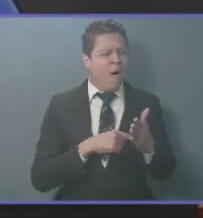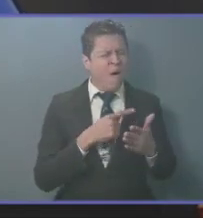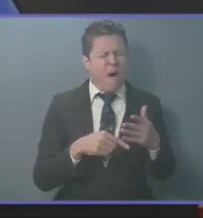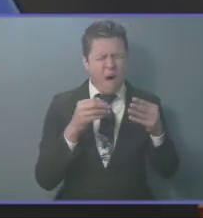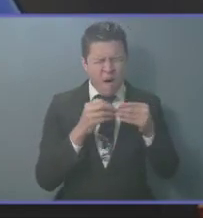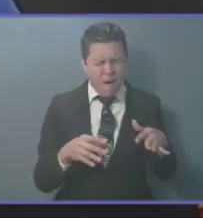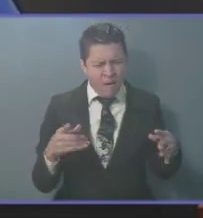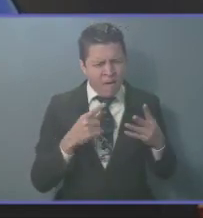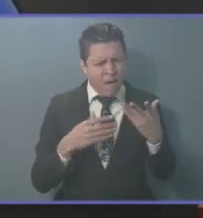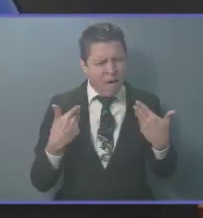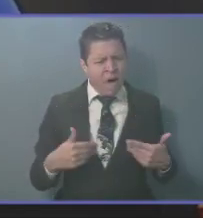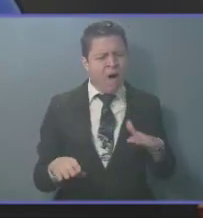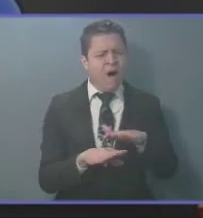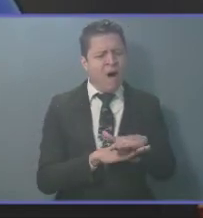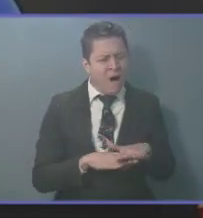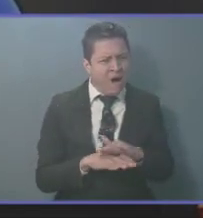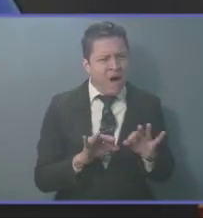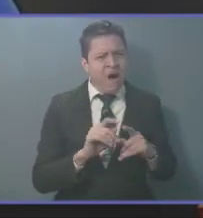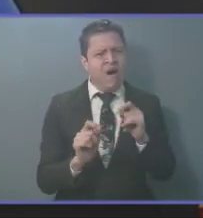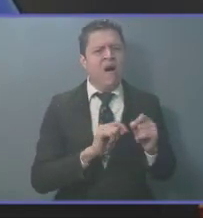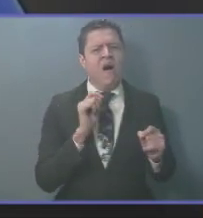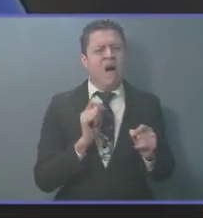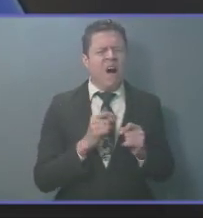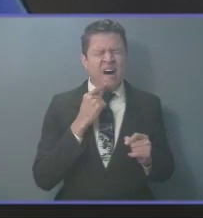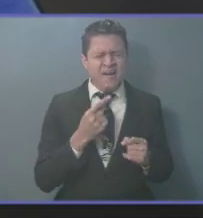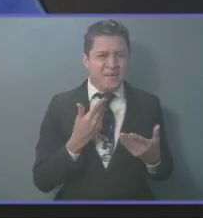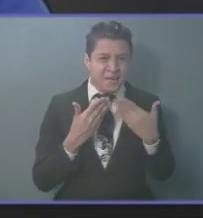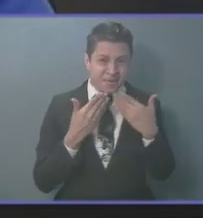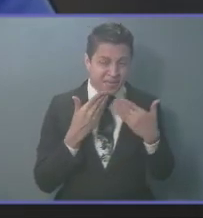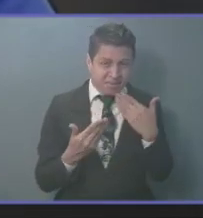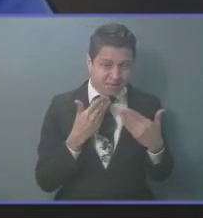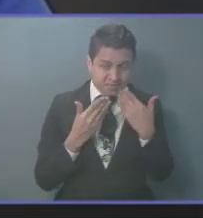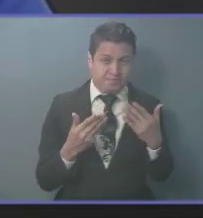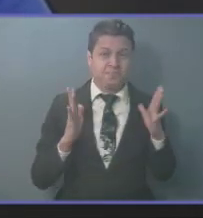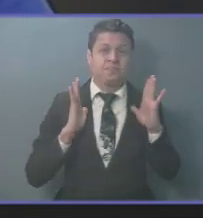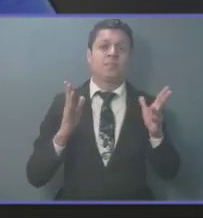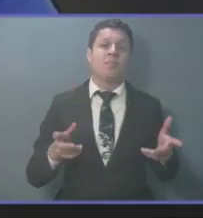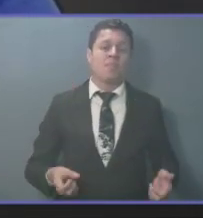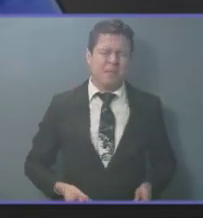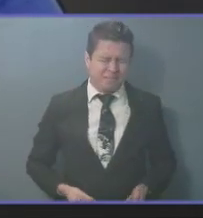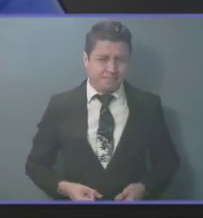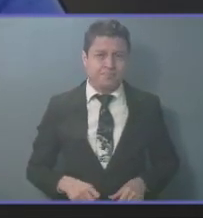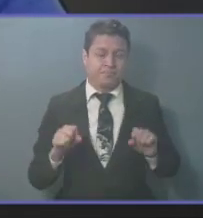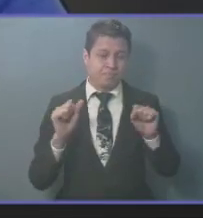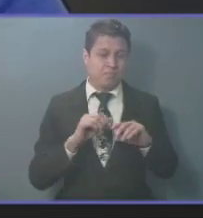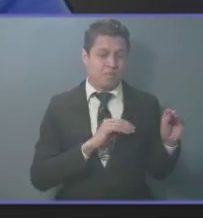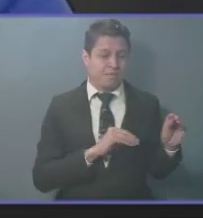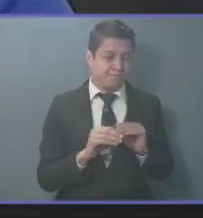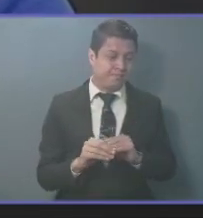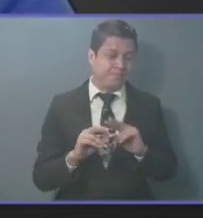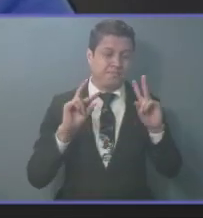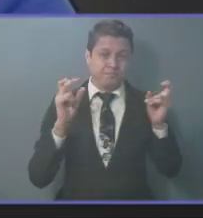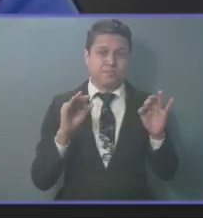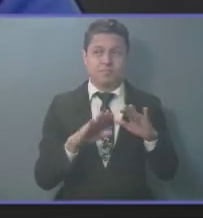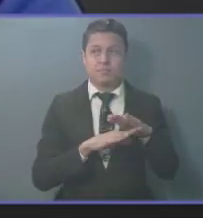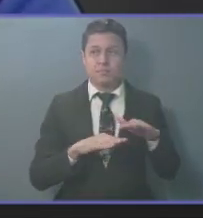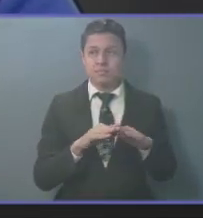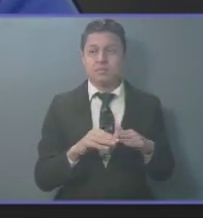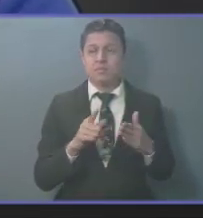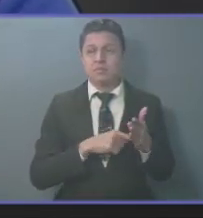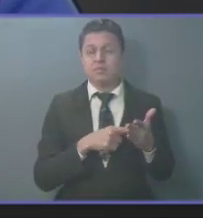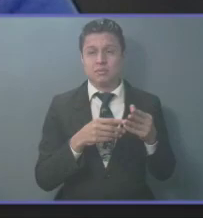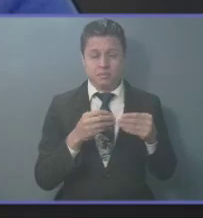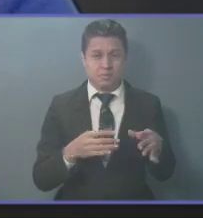fundamentales. En efecto, dicho decreto, el Ejecutivo, produce el efecto material de suspender